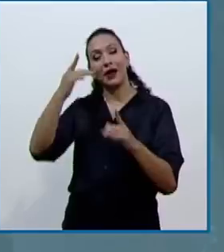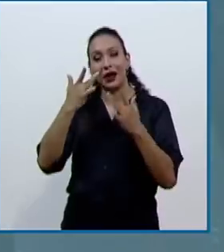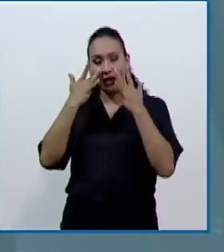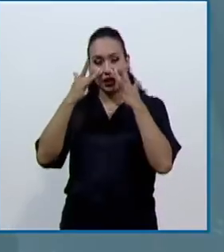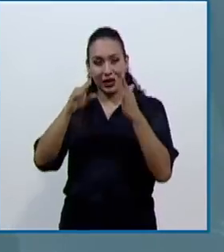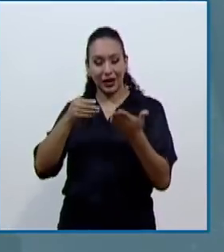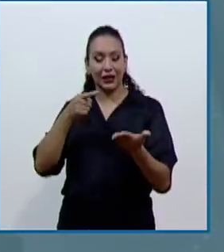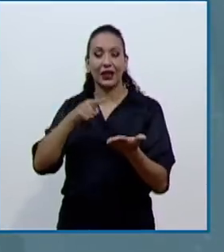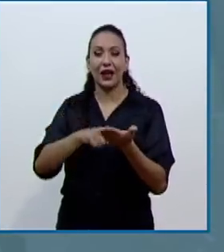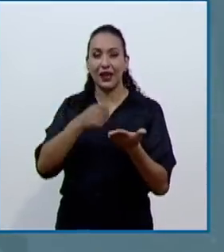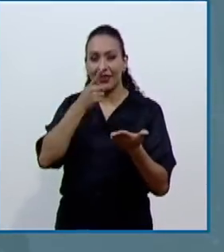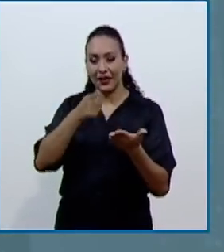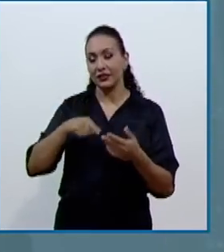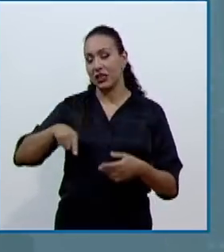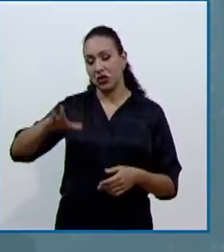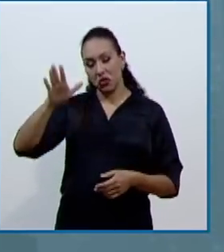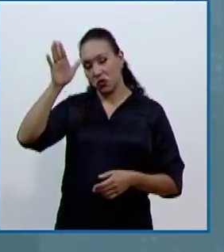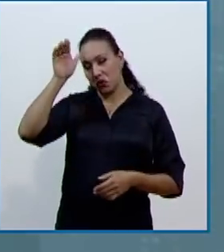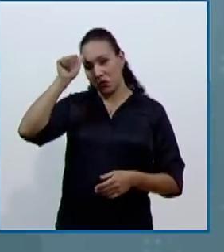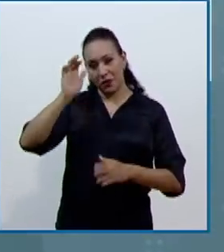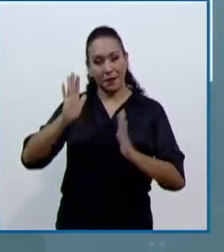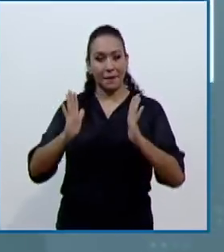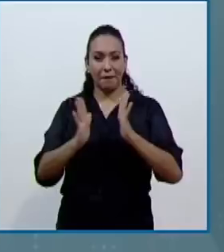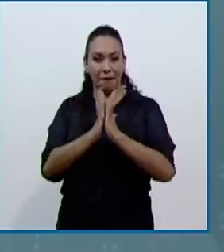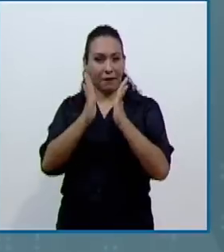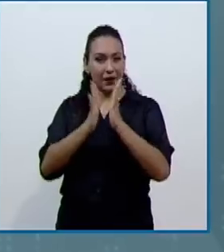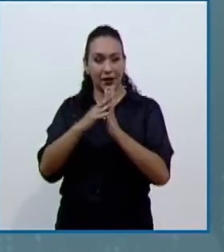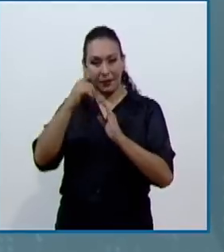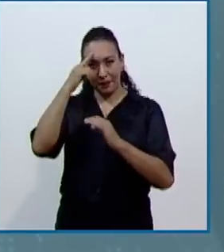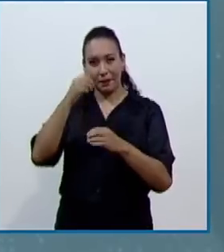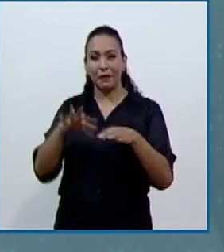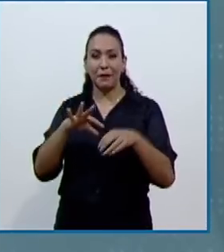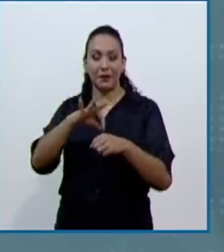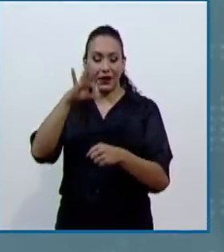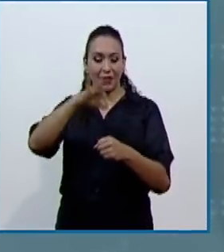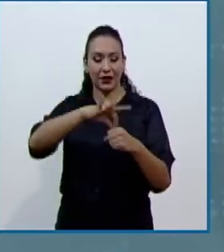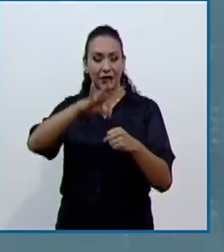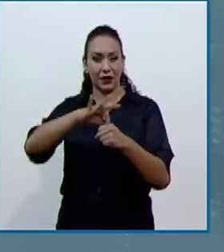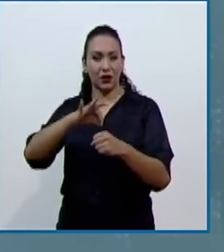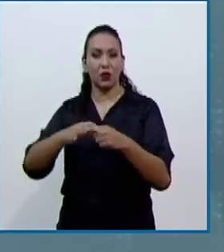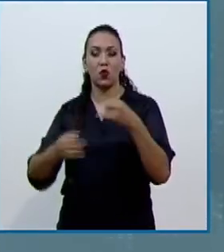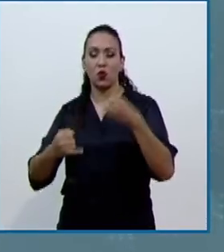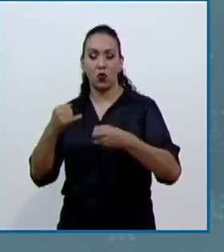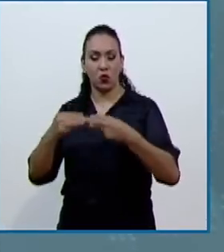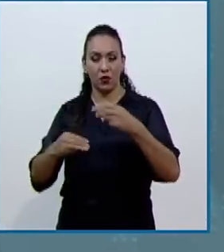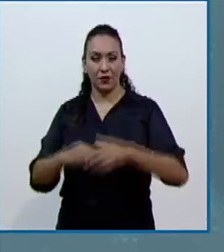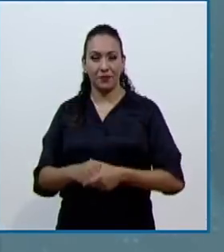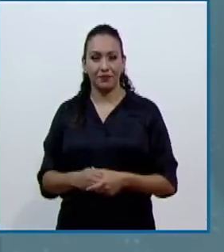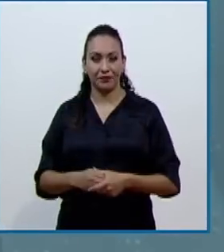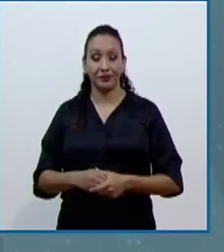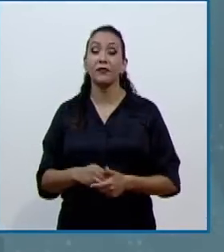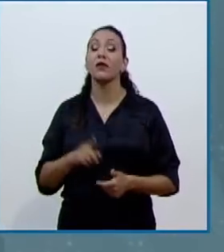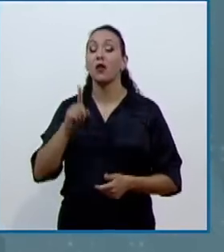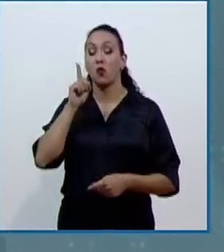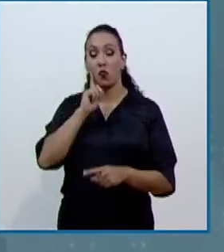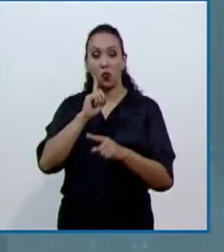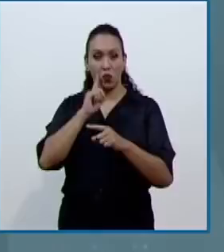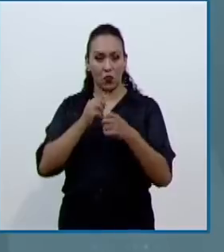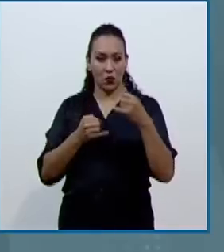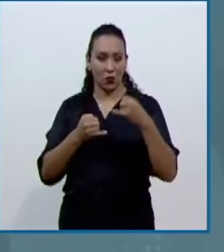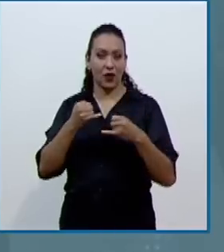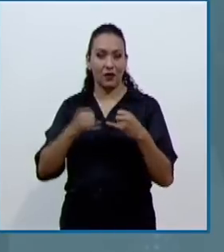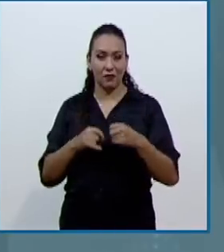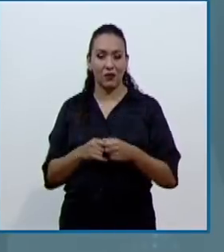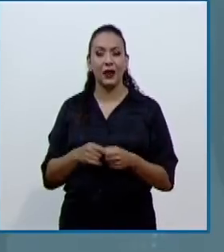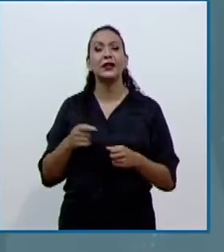que manifiestan declinar a participar en el proceso electoral de personas juzgadoras. La consejera de la Judicatura Federal, la directora